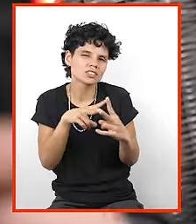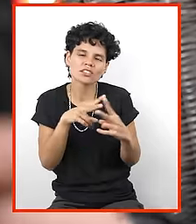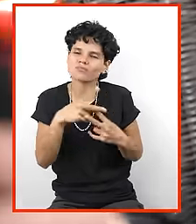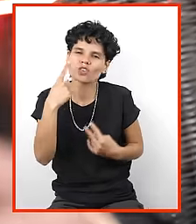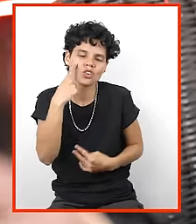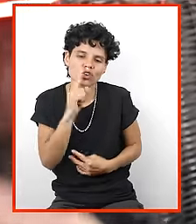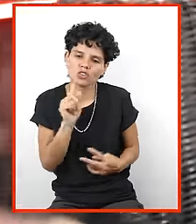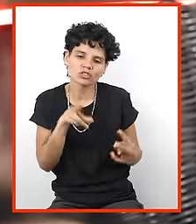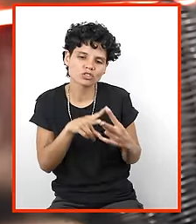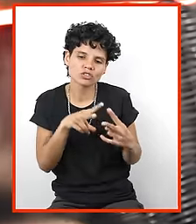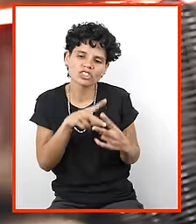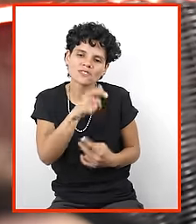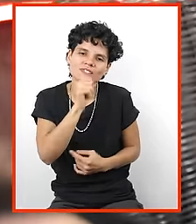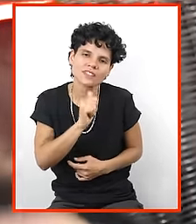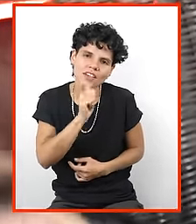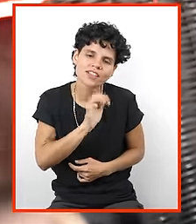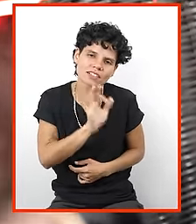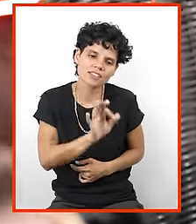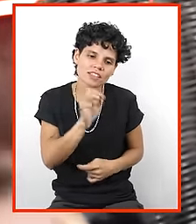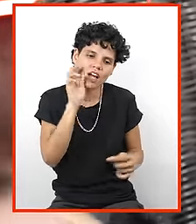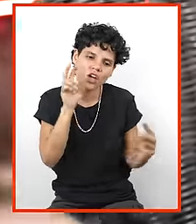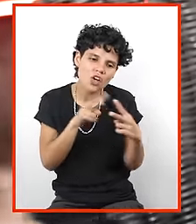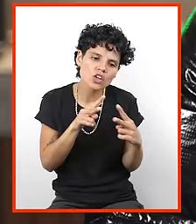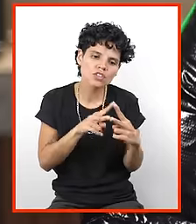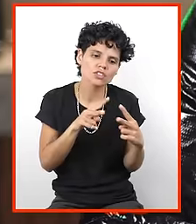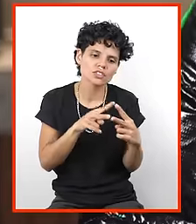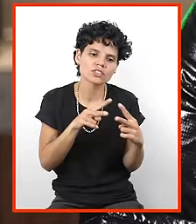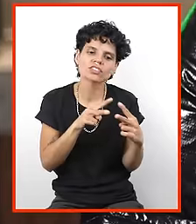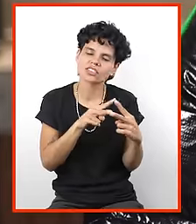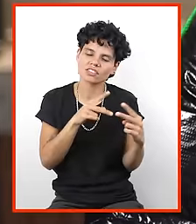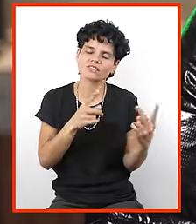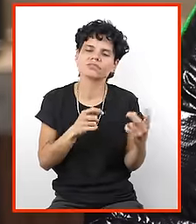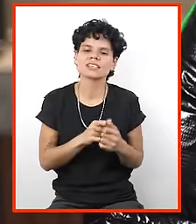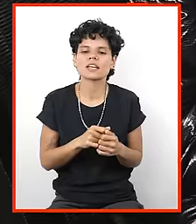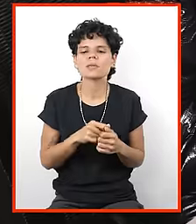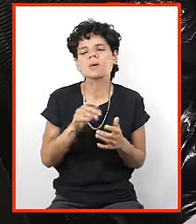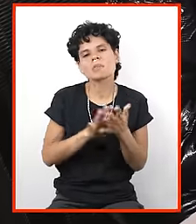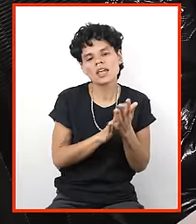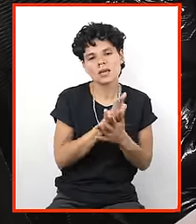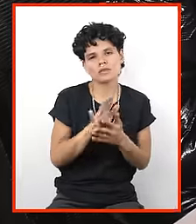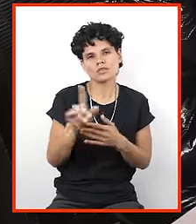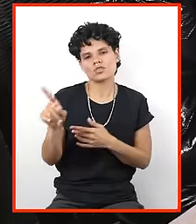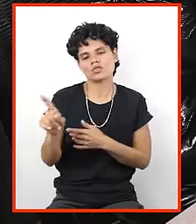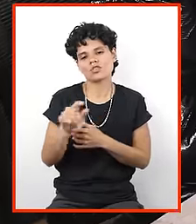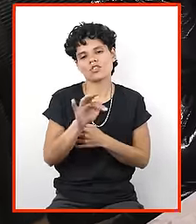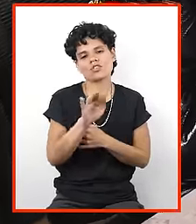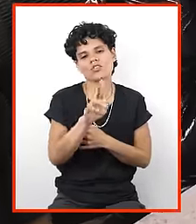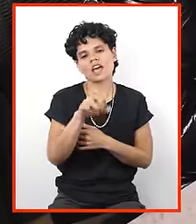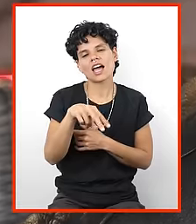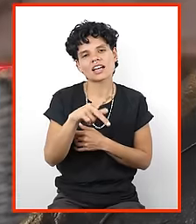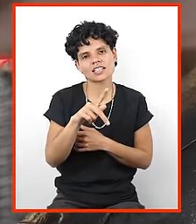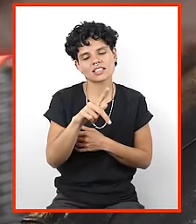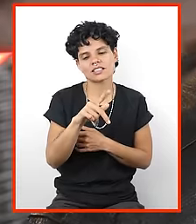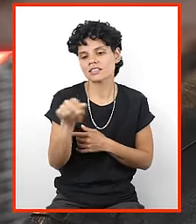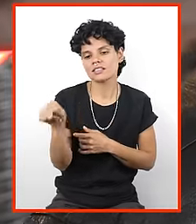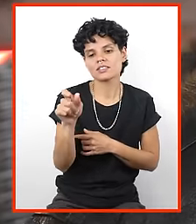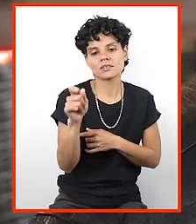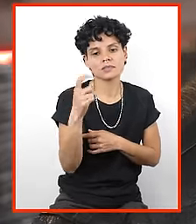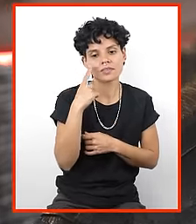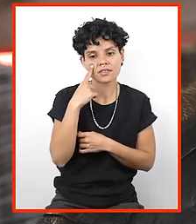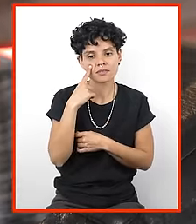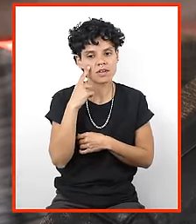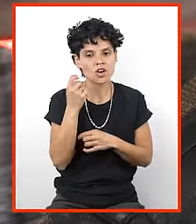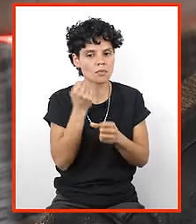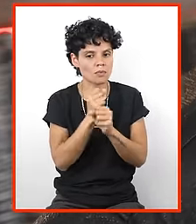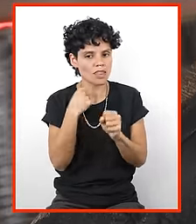¿cómo? Pero mira, ya... Necesitaría, no sé, cómo conocerla. ¿Qué le diría Búa a tu perrito, que la ha perseguido toda la noche? Ya, pero es que no me tienen tóxico, que